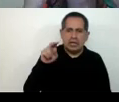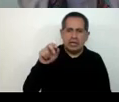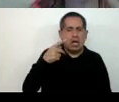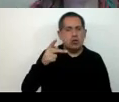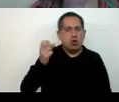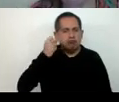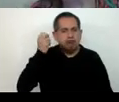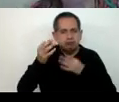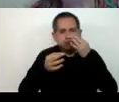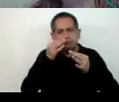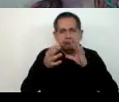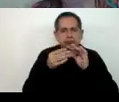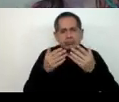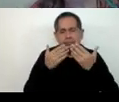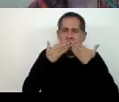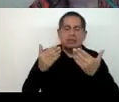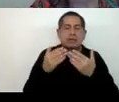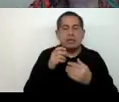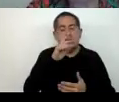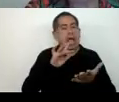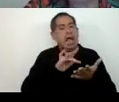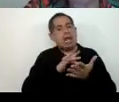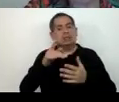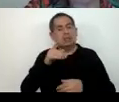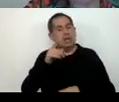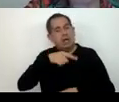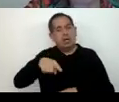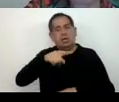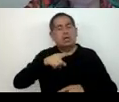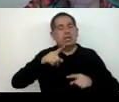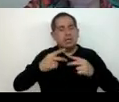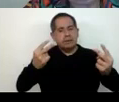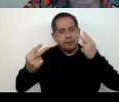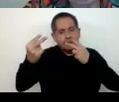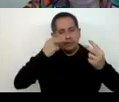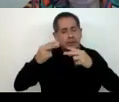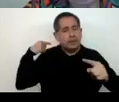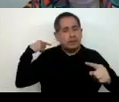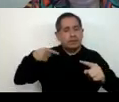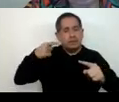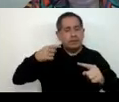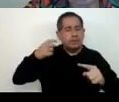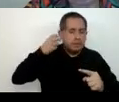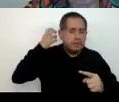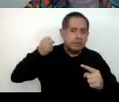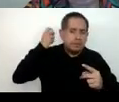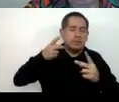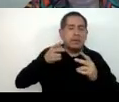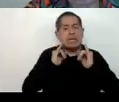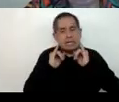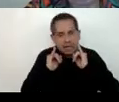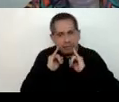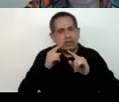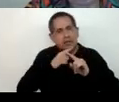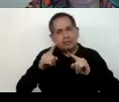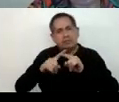participación y quiero aprovechar también para agradecer a quienes nos acompañaron como conferencistas, intérpretes